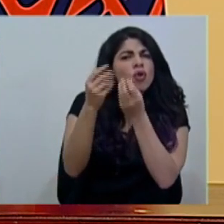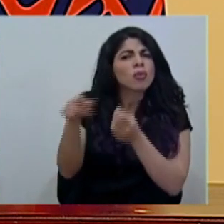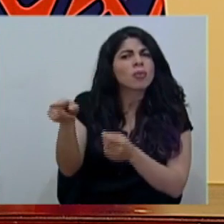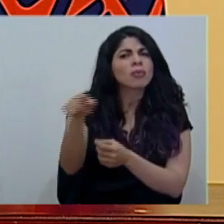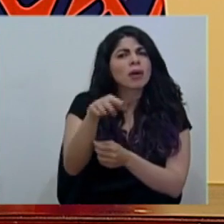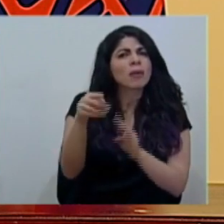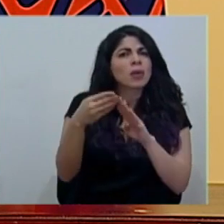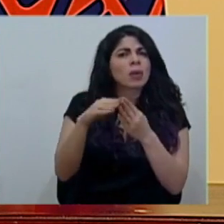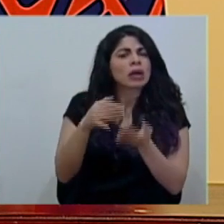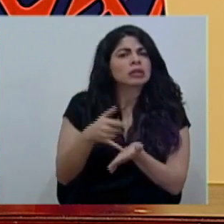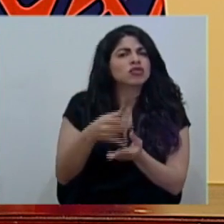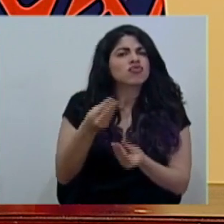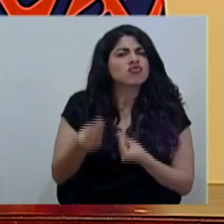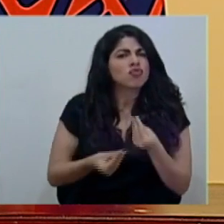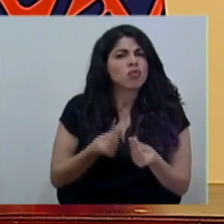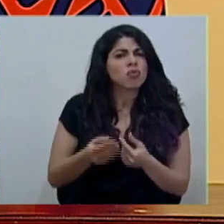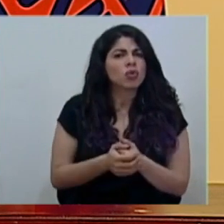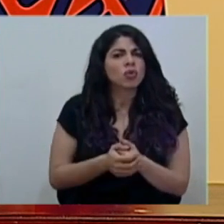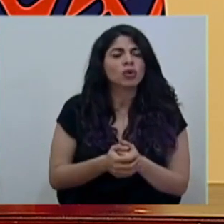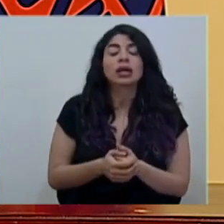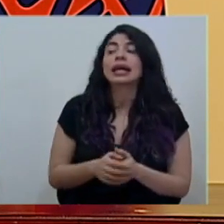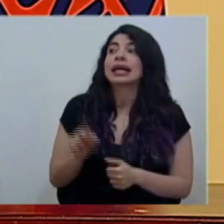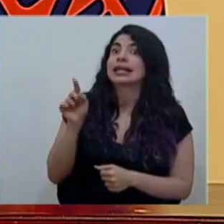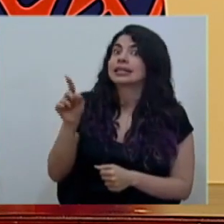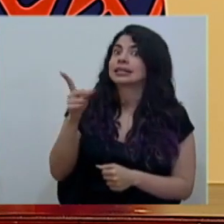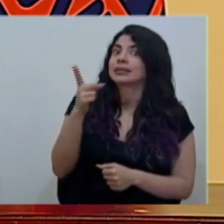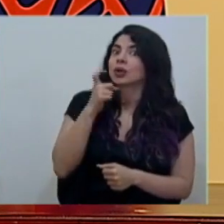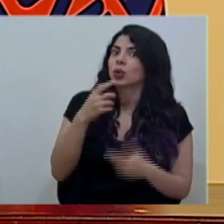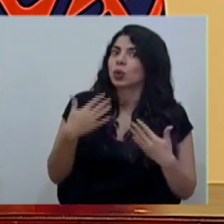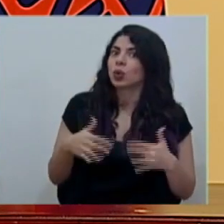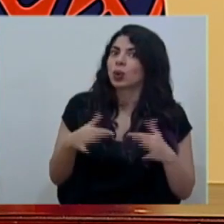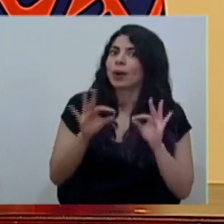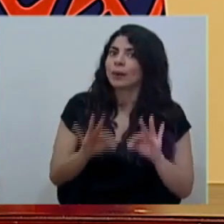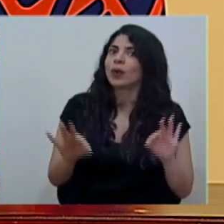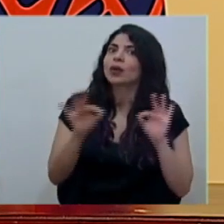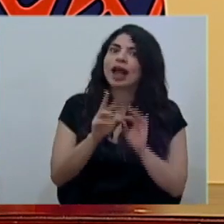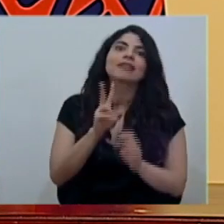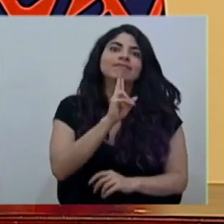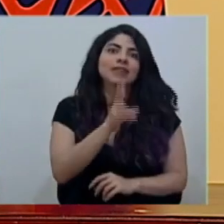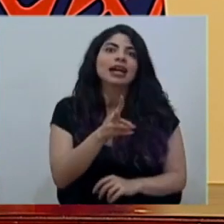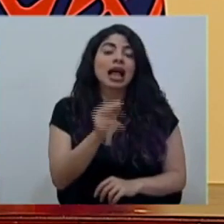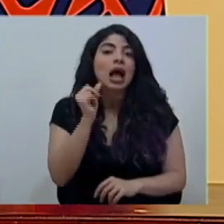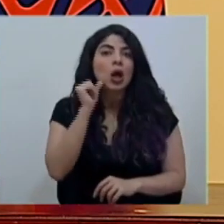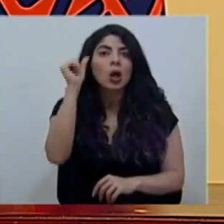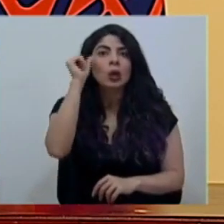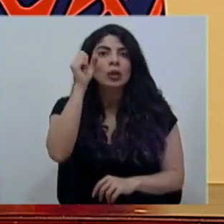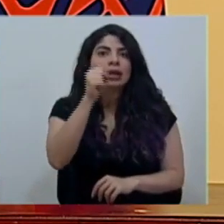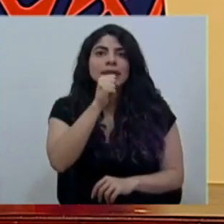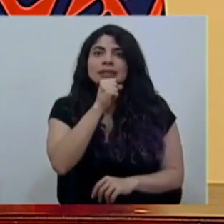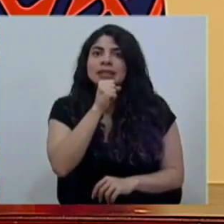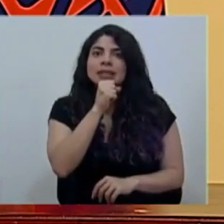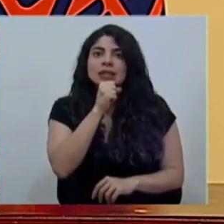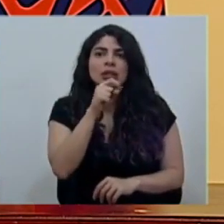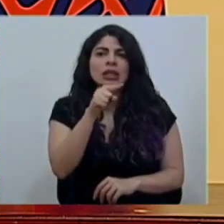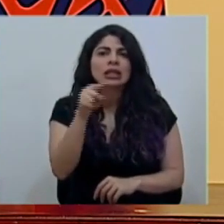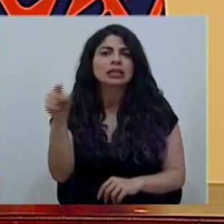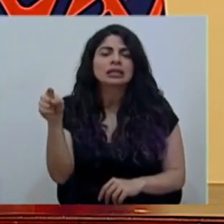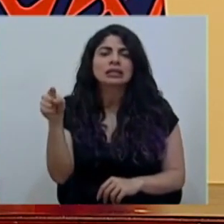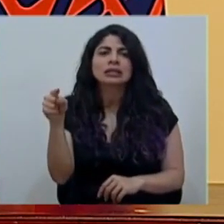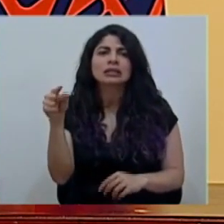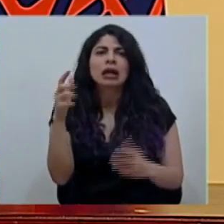vulnerable? Esa pregunta me parece muy importante, porque es cierto, realmente los adultos mayores han tenido que